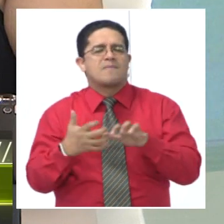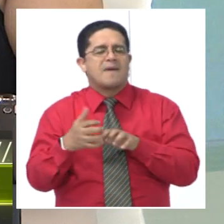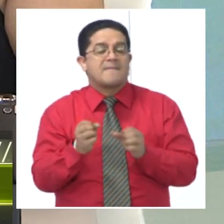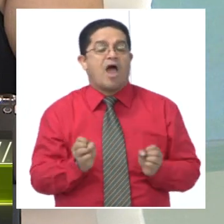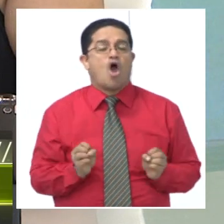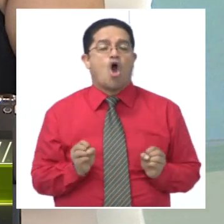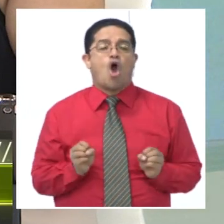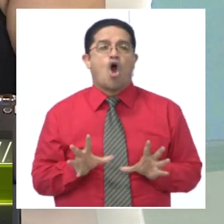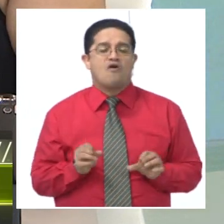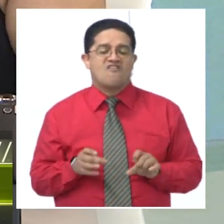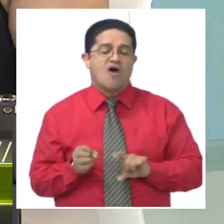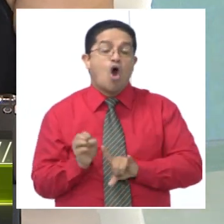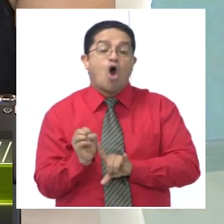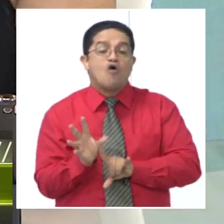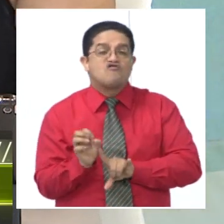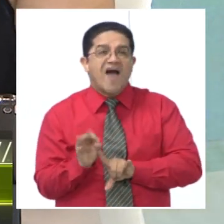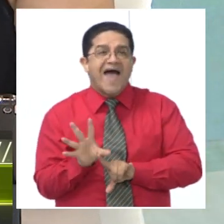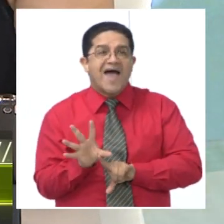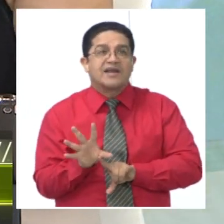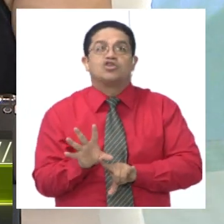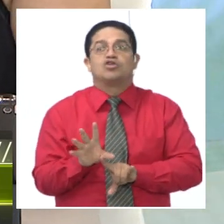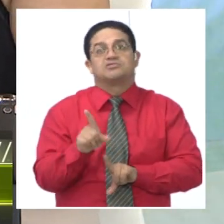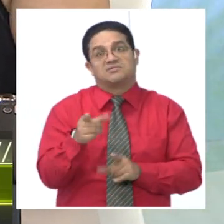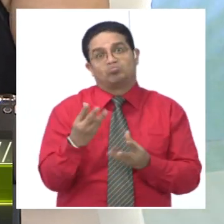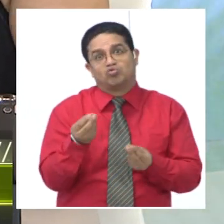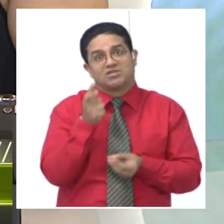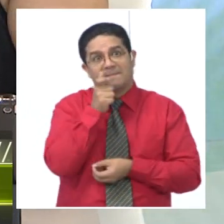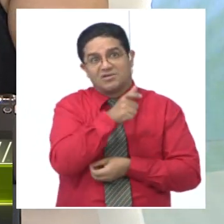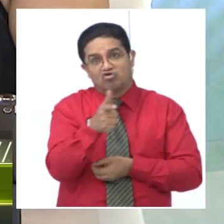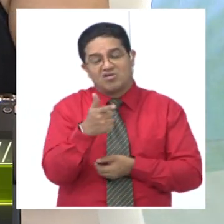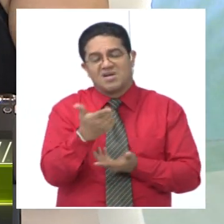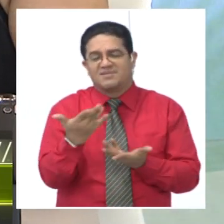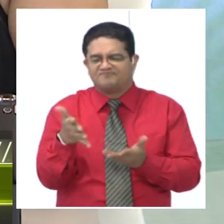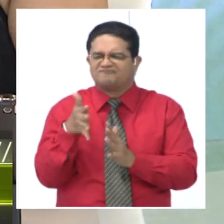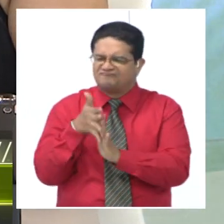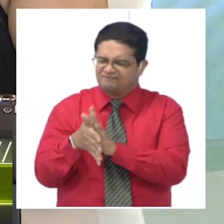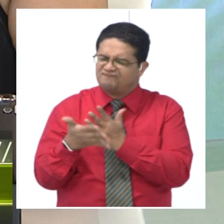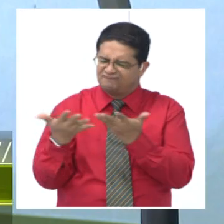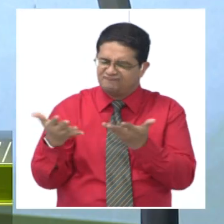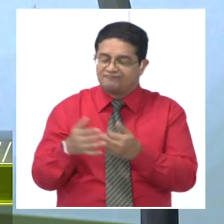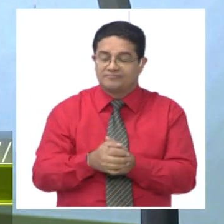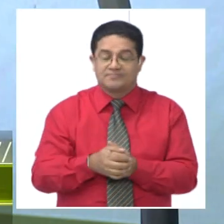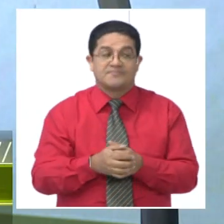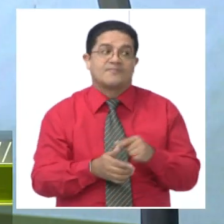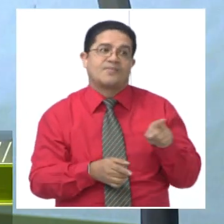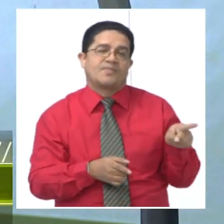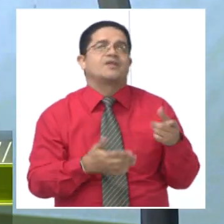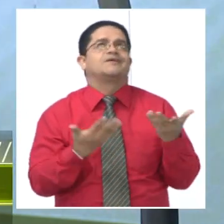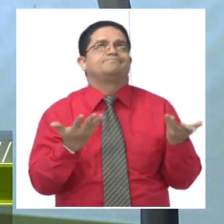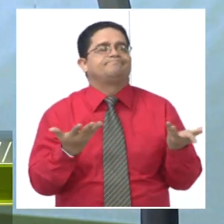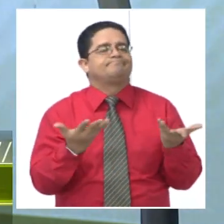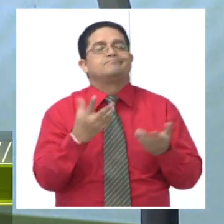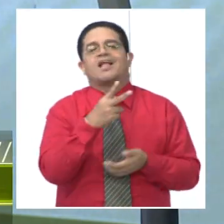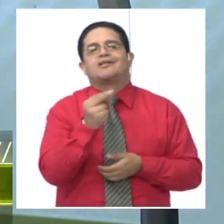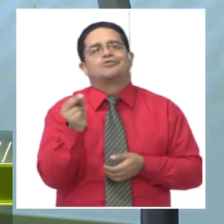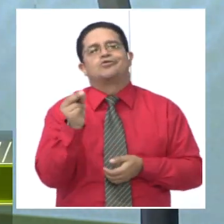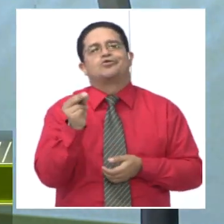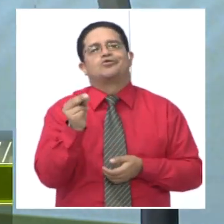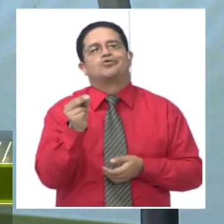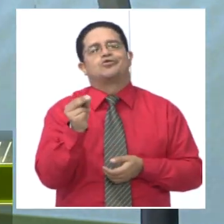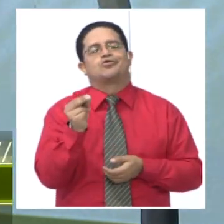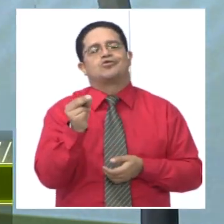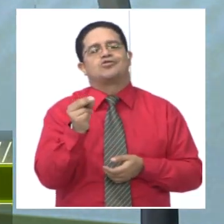uso prolongado, casi que de por vida para estas mujeres. ¿Qué sucede con ellas? Lo que pasa es que no es necesariamente